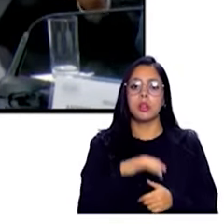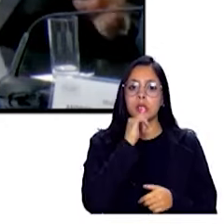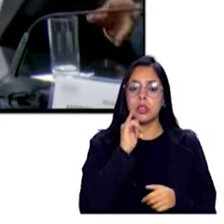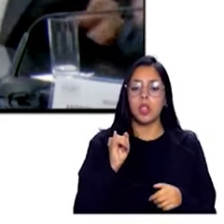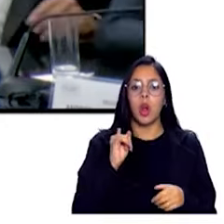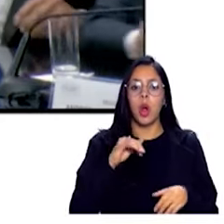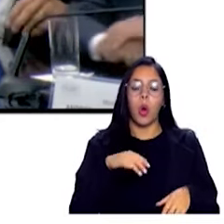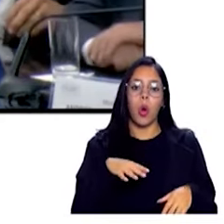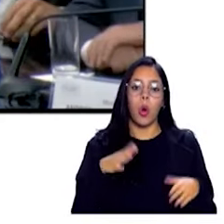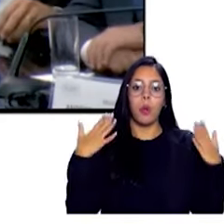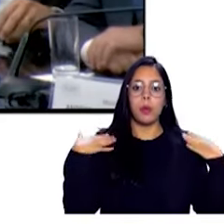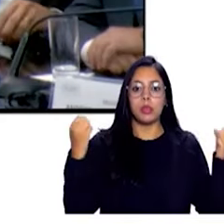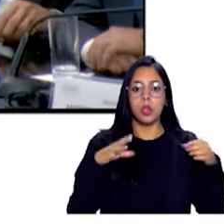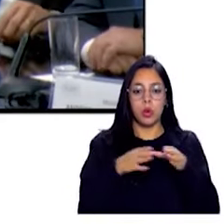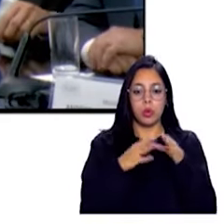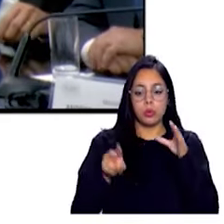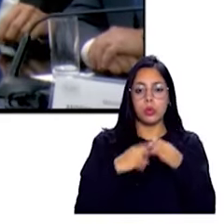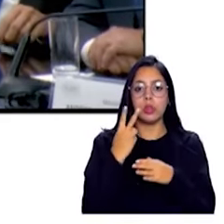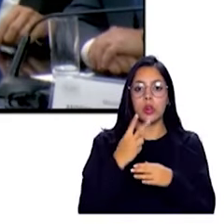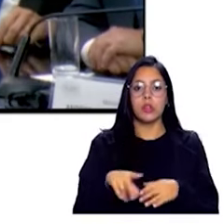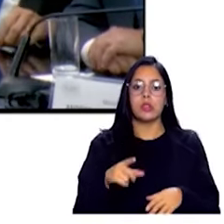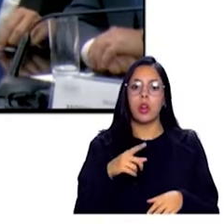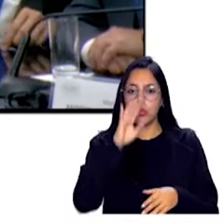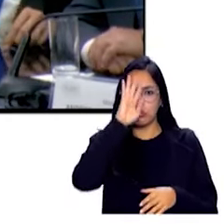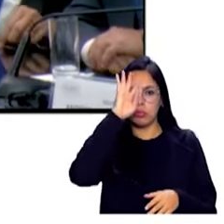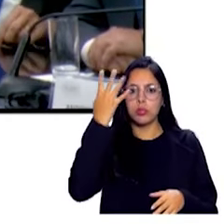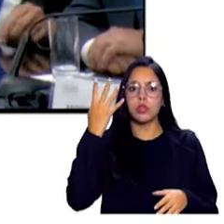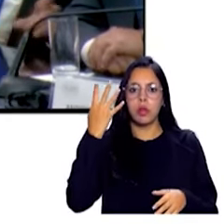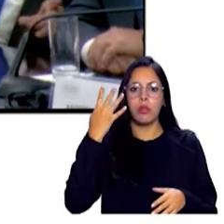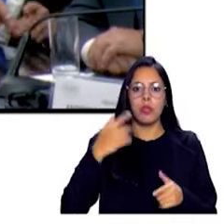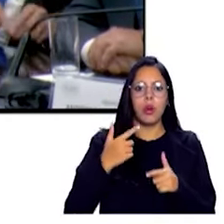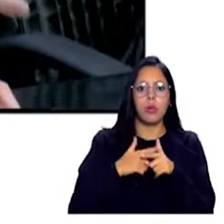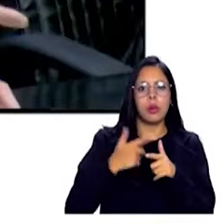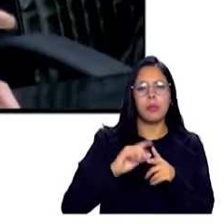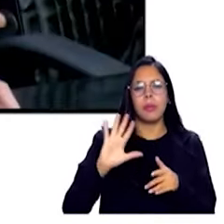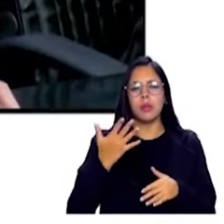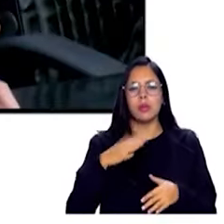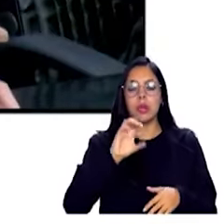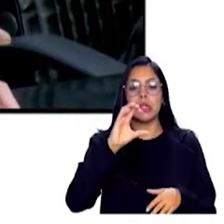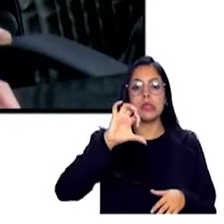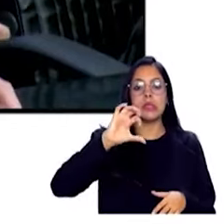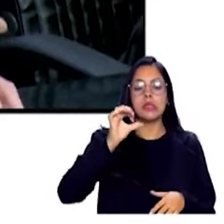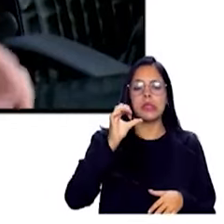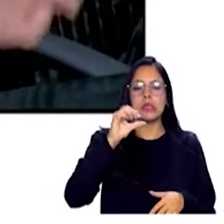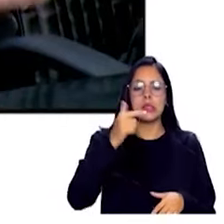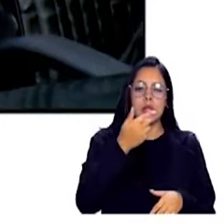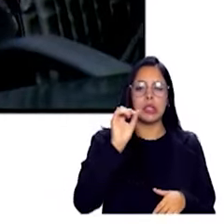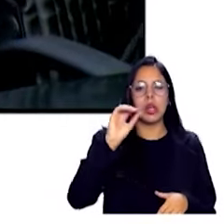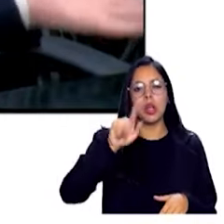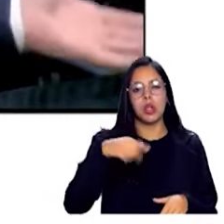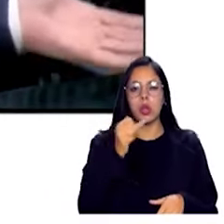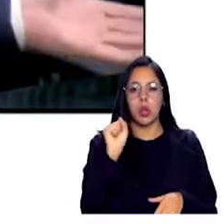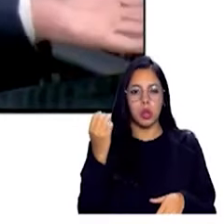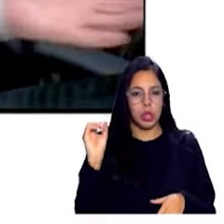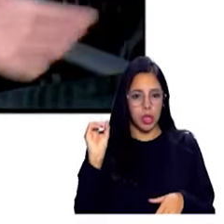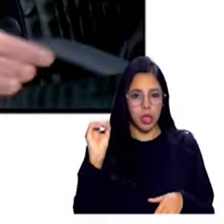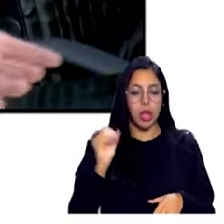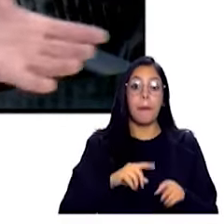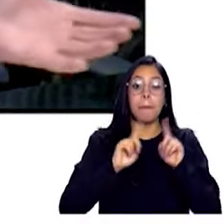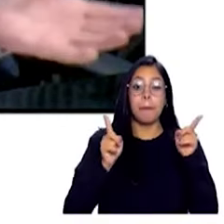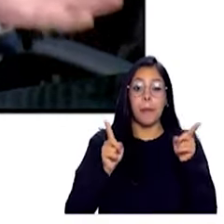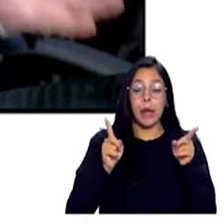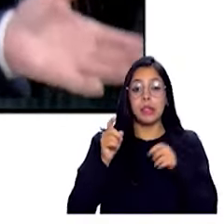Unos 70 a 80 asuntos al ao tiene que analizar otros 300 asuntos alo porque Claro intervienen las